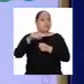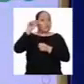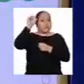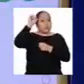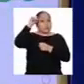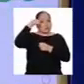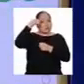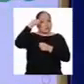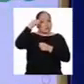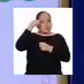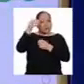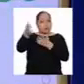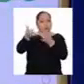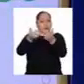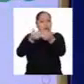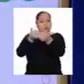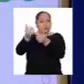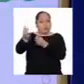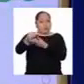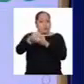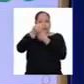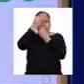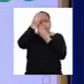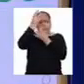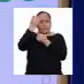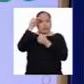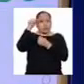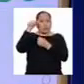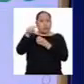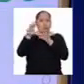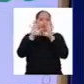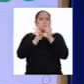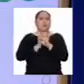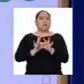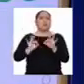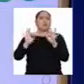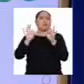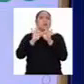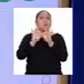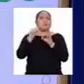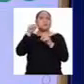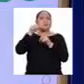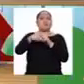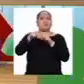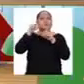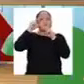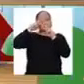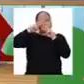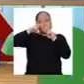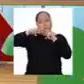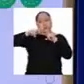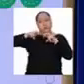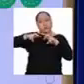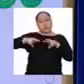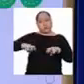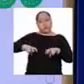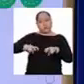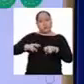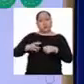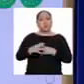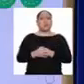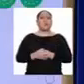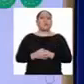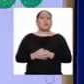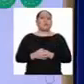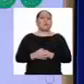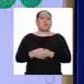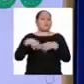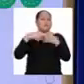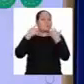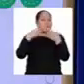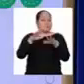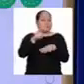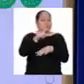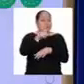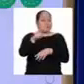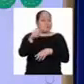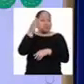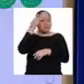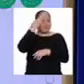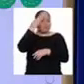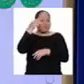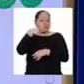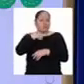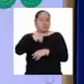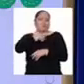Recuerden que recoger información es fundamental para una investigación. Y bueno, como ustedes saben, yo soy